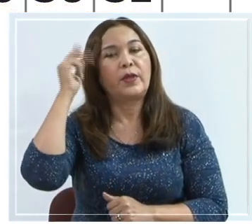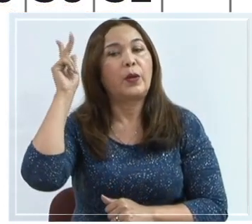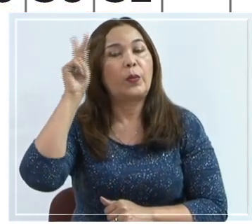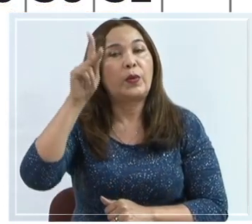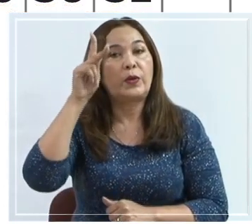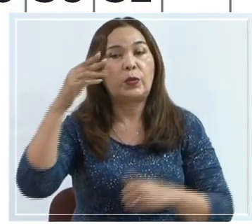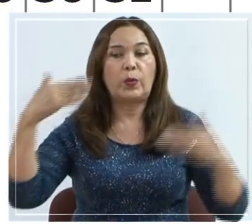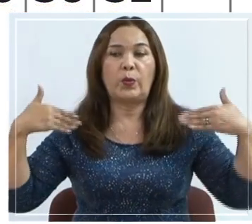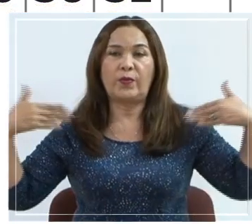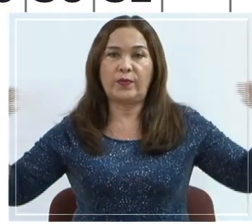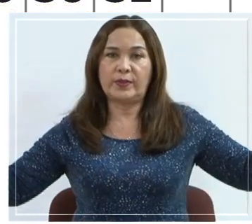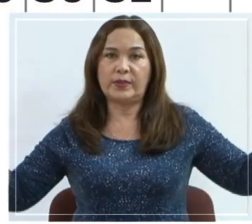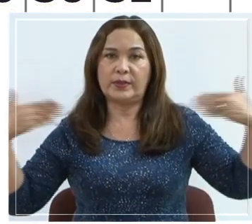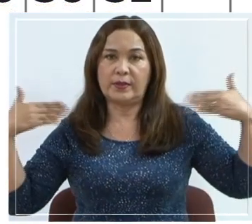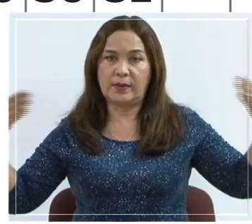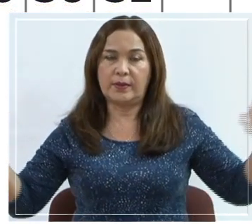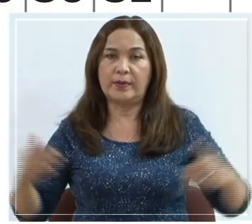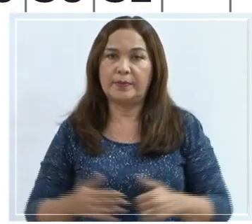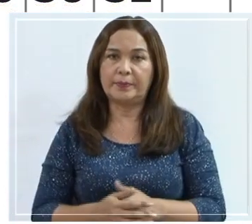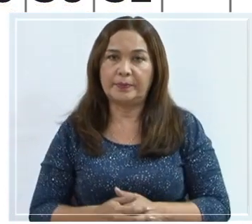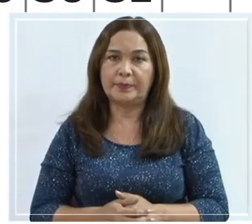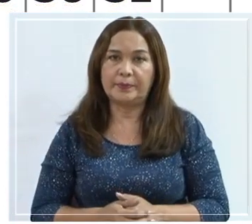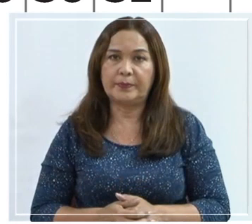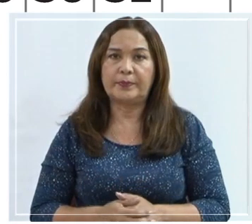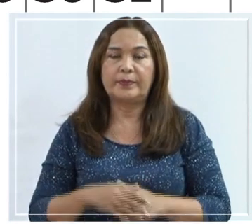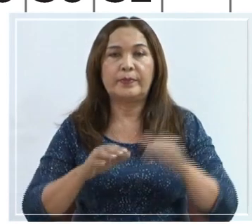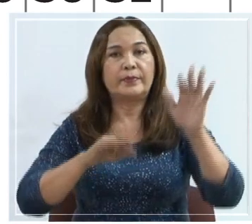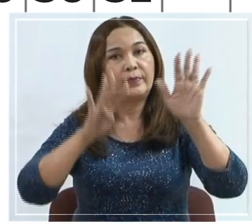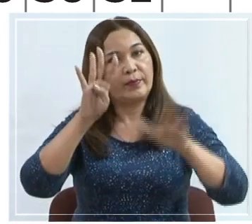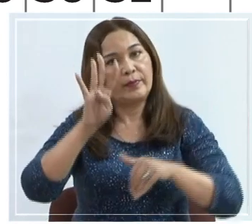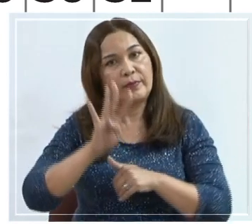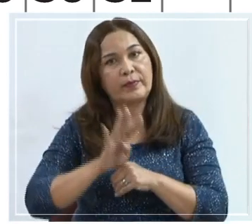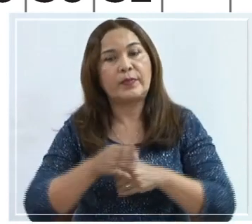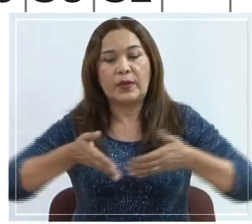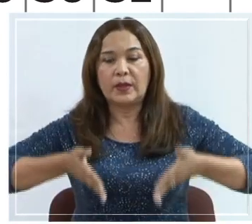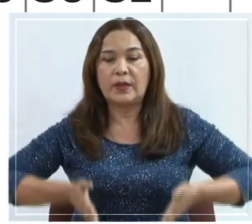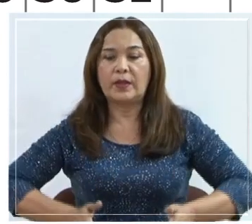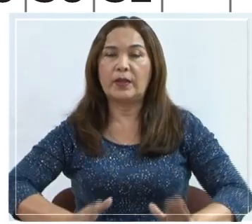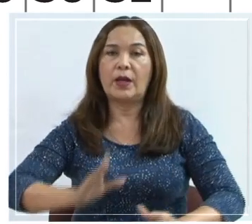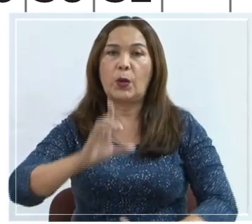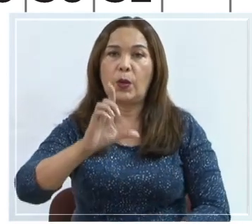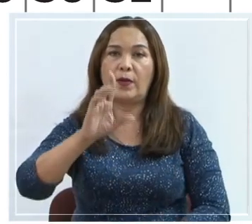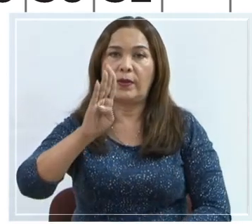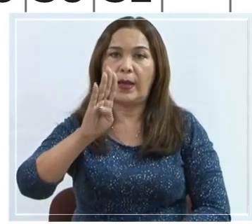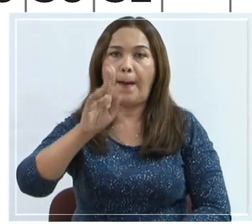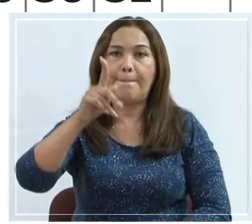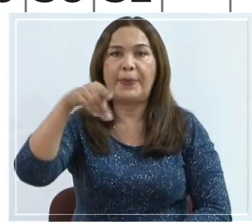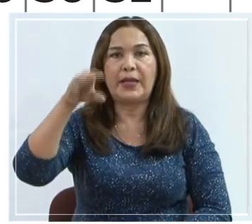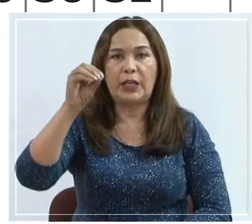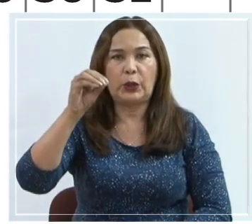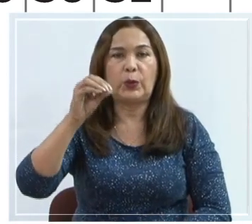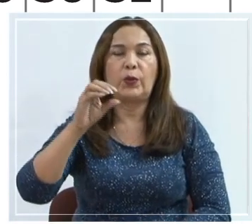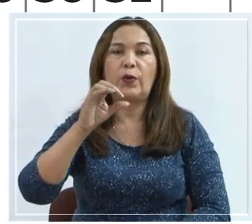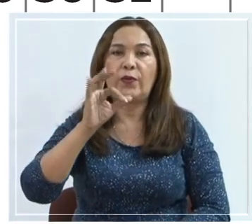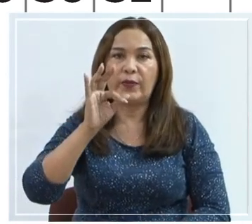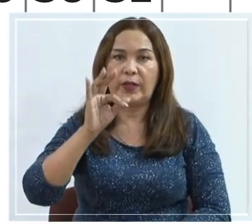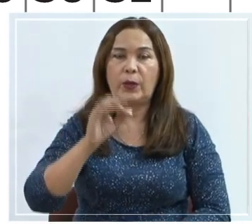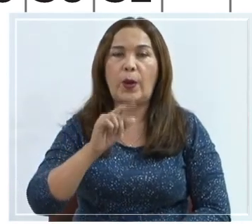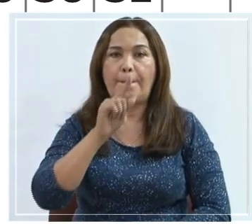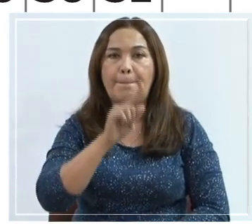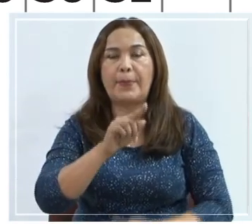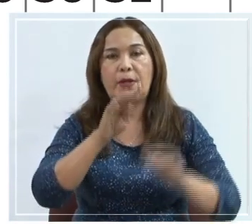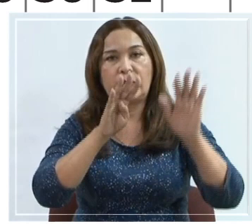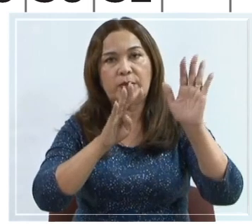profesor de educación física día 14 natalicio de luis beltrán figueroa